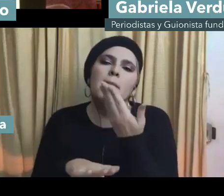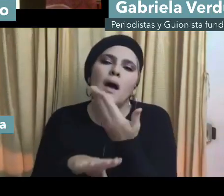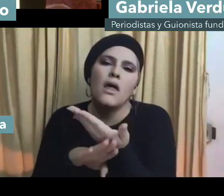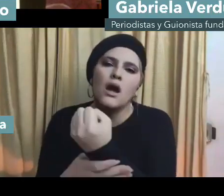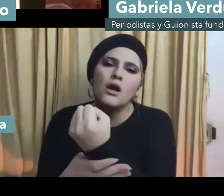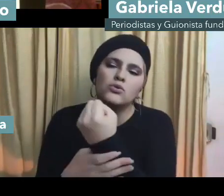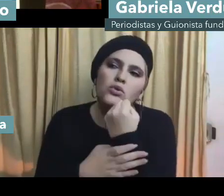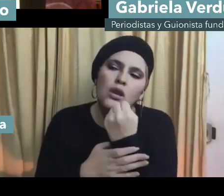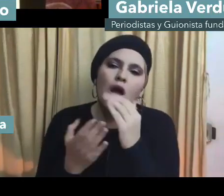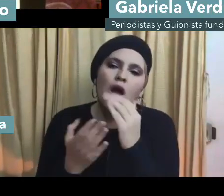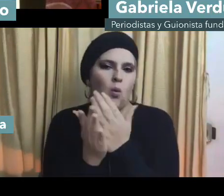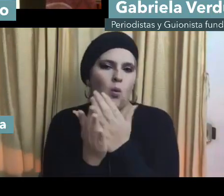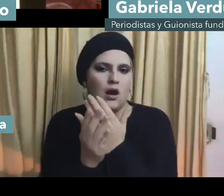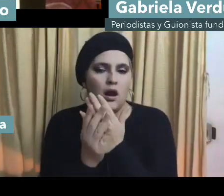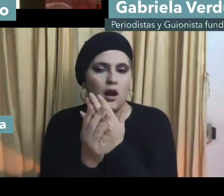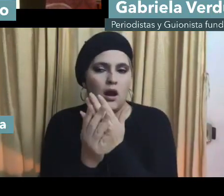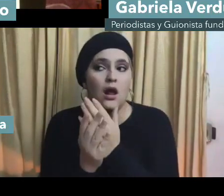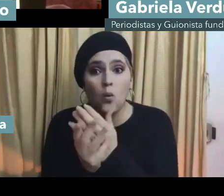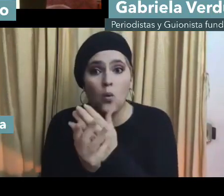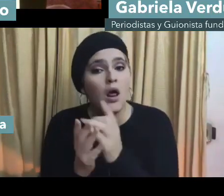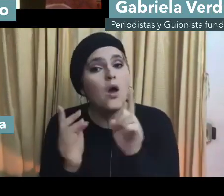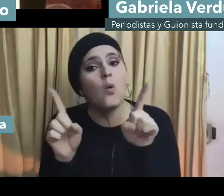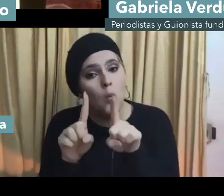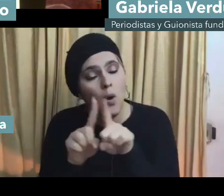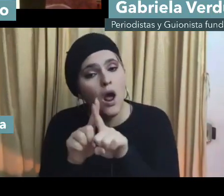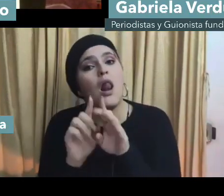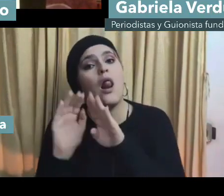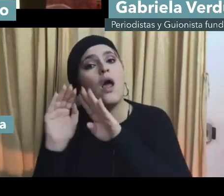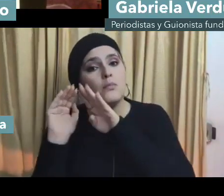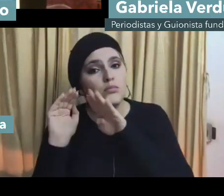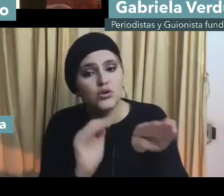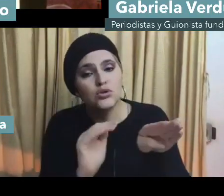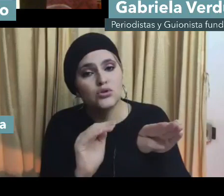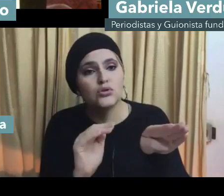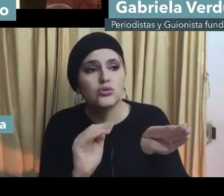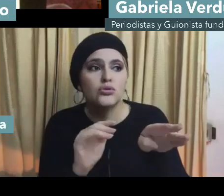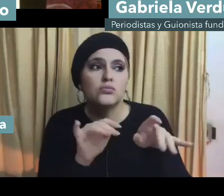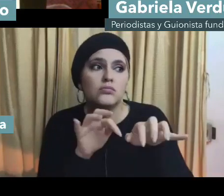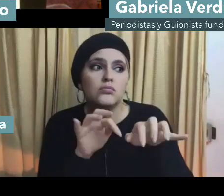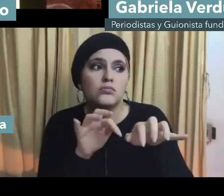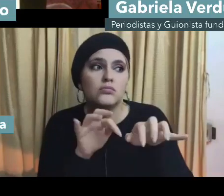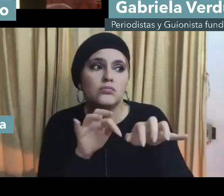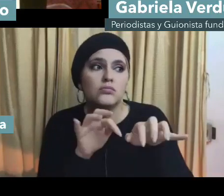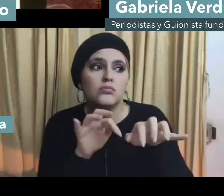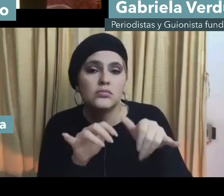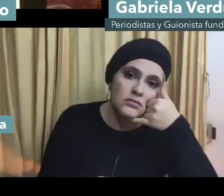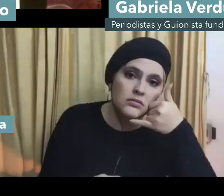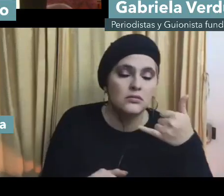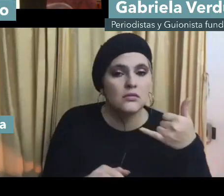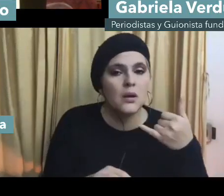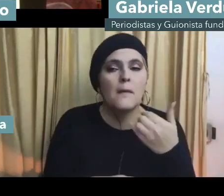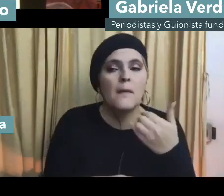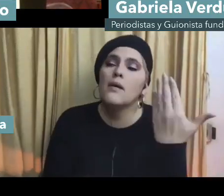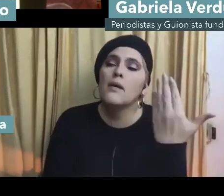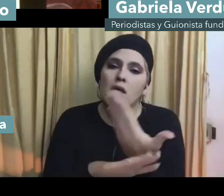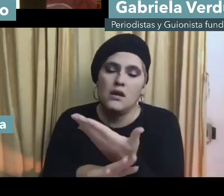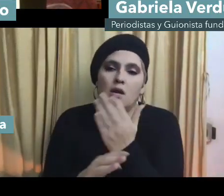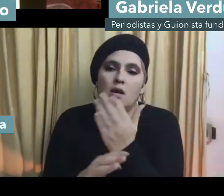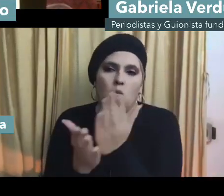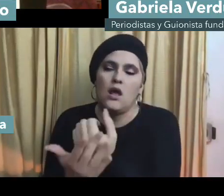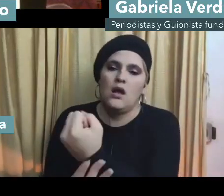apoyo, ya sea online o por teléfono, y tenemos que pedirle a la escuela que nos ayude